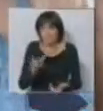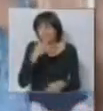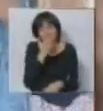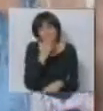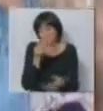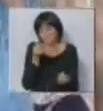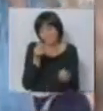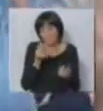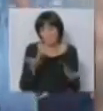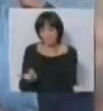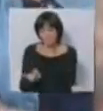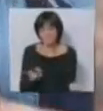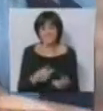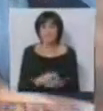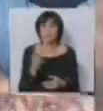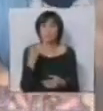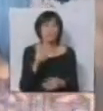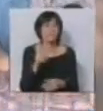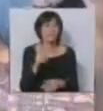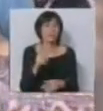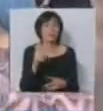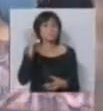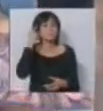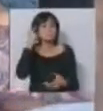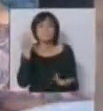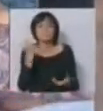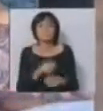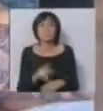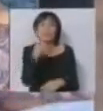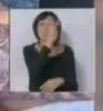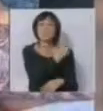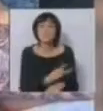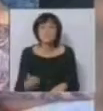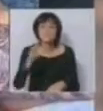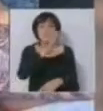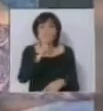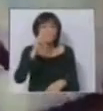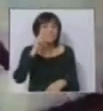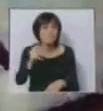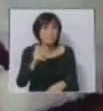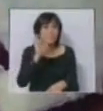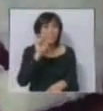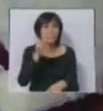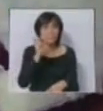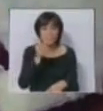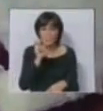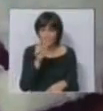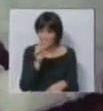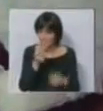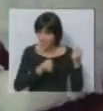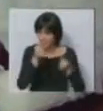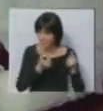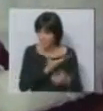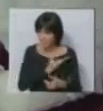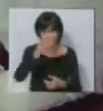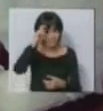Ferrari, la verdad, sí, no te sé decir, pero debe estar cerca de los 200, 300 mil dólares. ¿Cuánto? 250 verdes, mínimo, sí, claro,